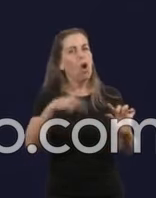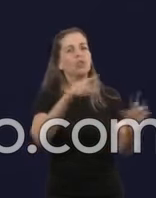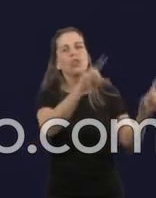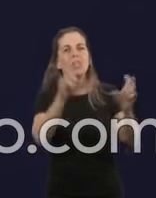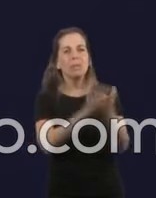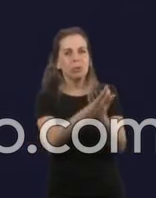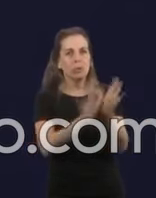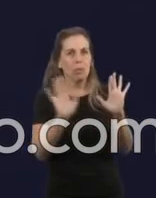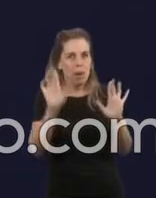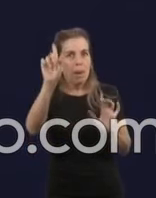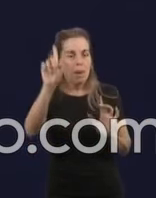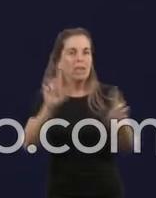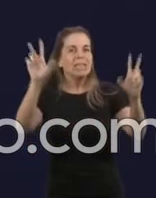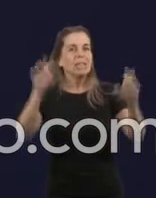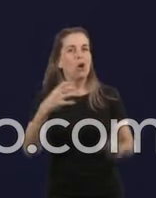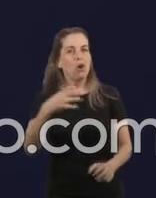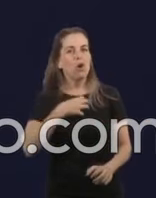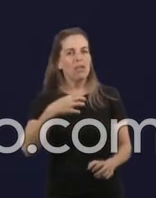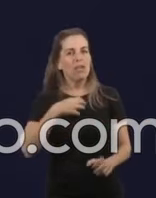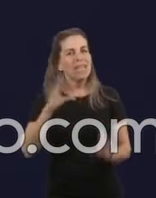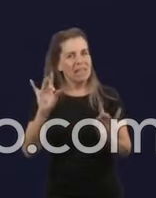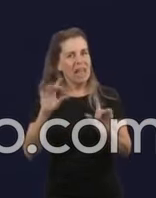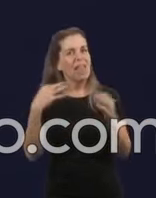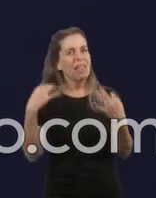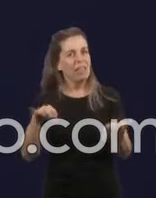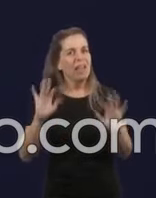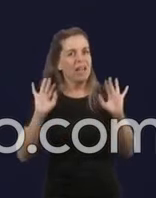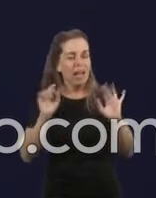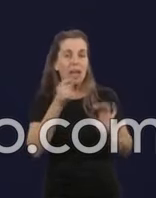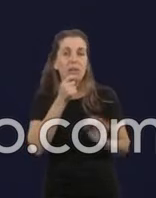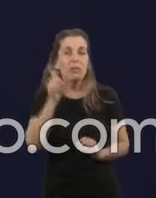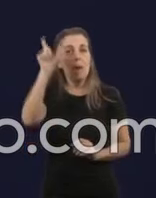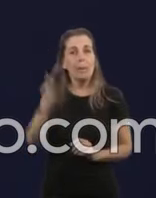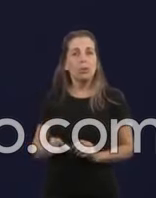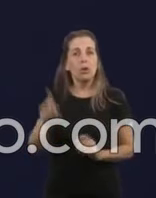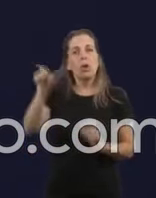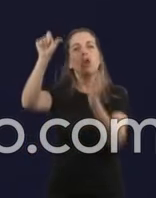confianza es un proceso un poco más largo Cuando vos querés invertir